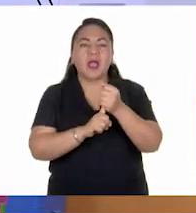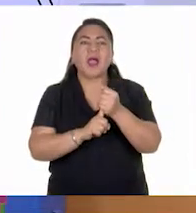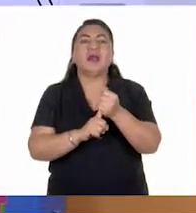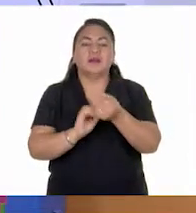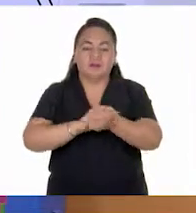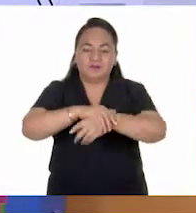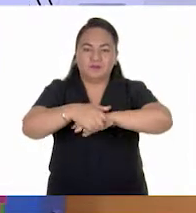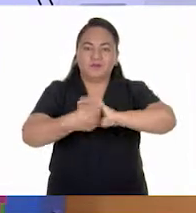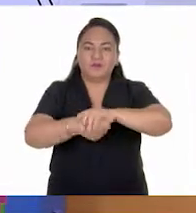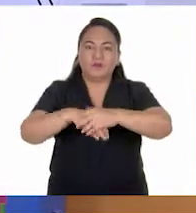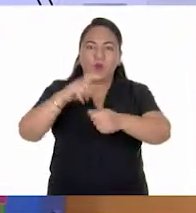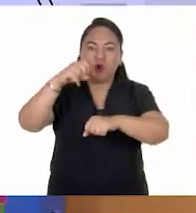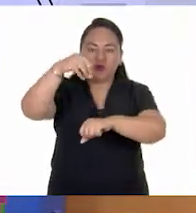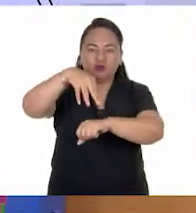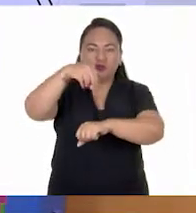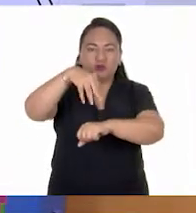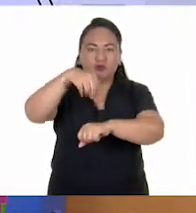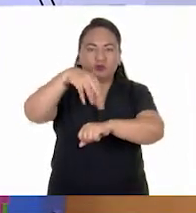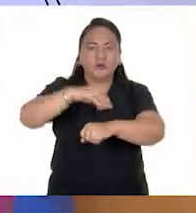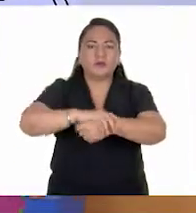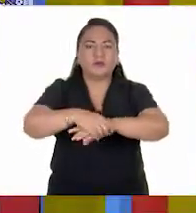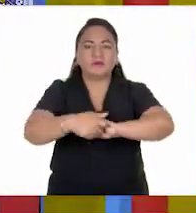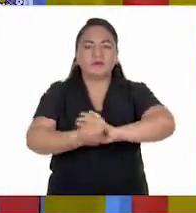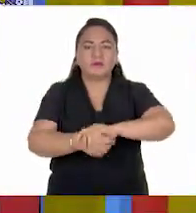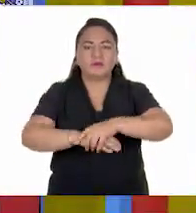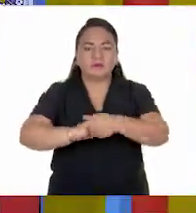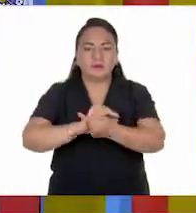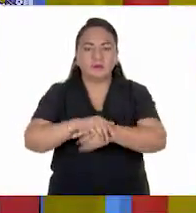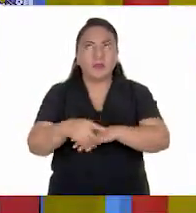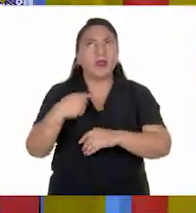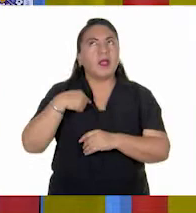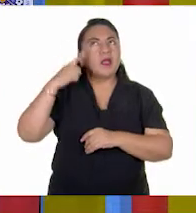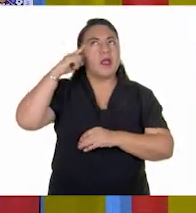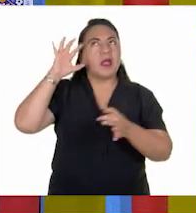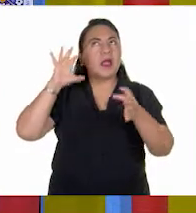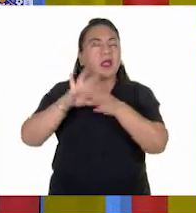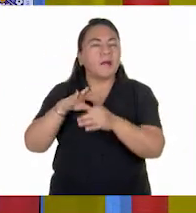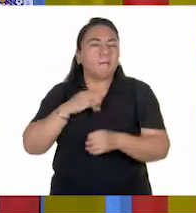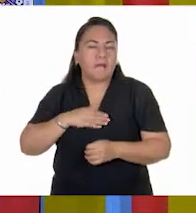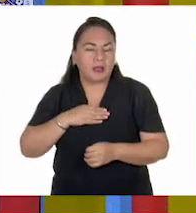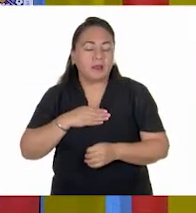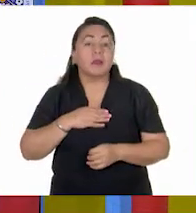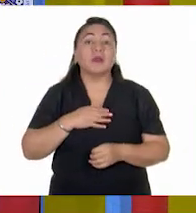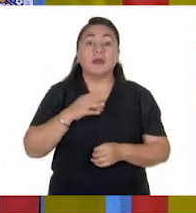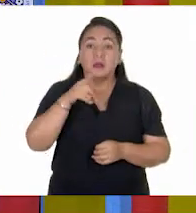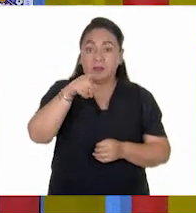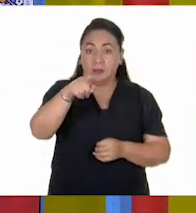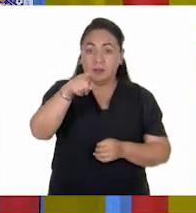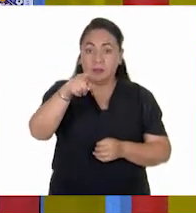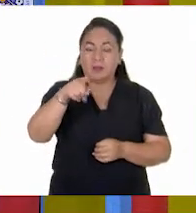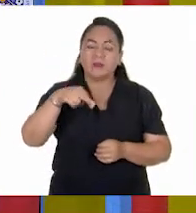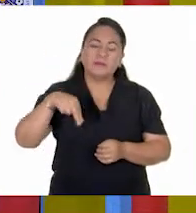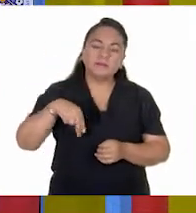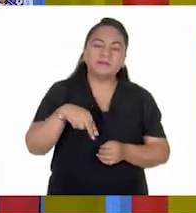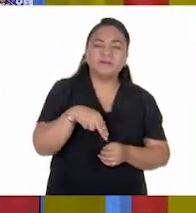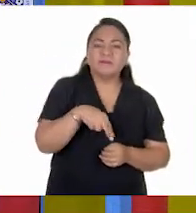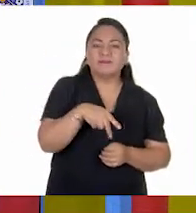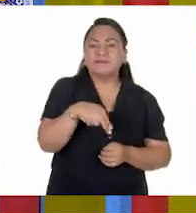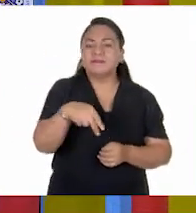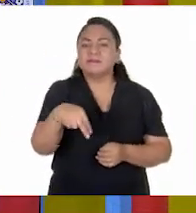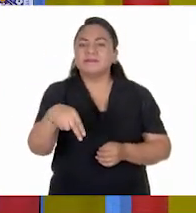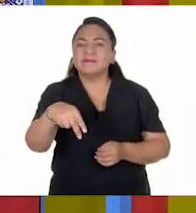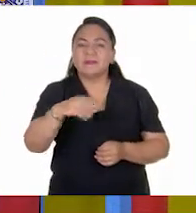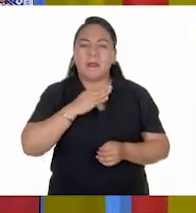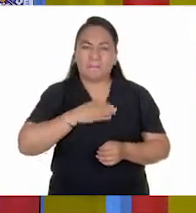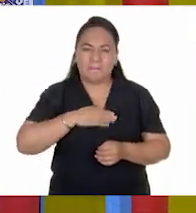se pueden lavar las manos. Vamos a reflexionar sobre esta idea. Cuando ustedes van al sanitario,